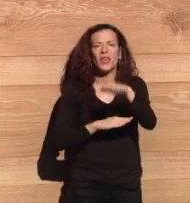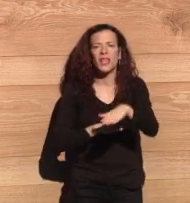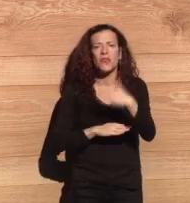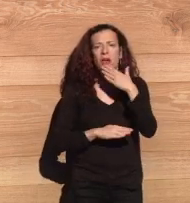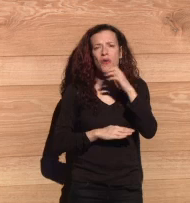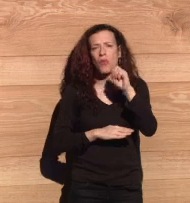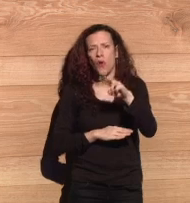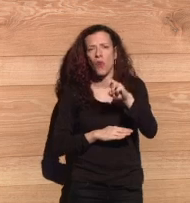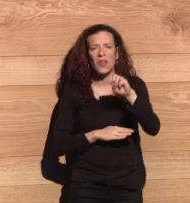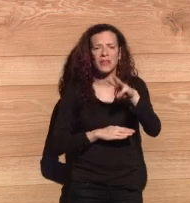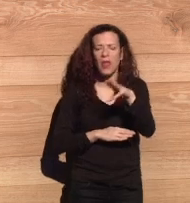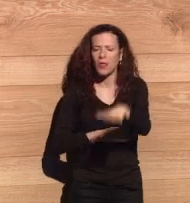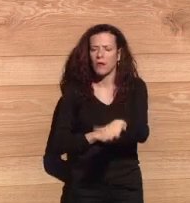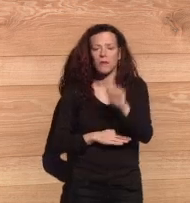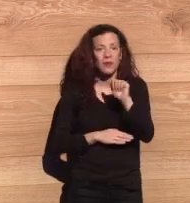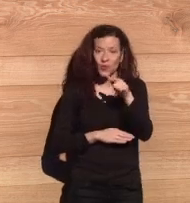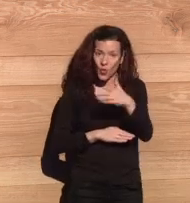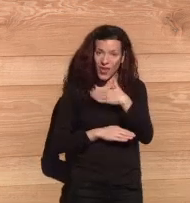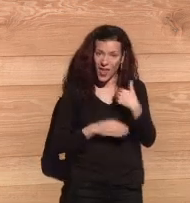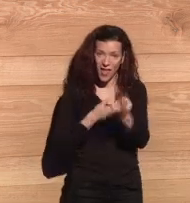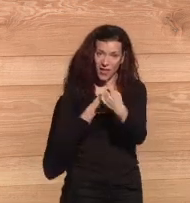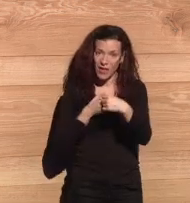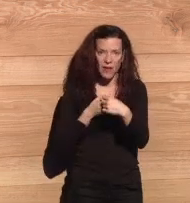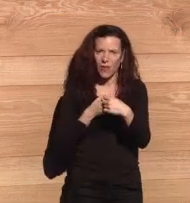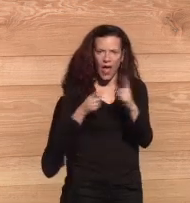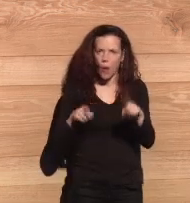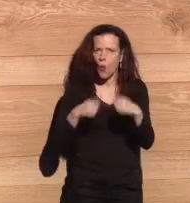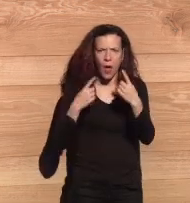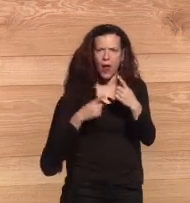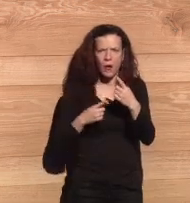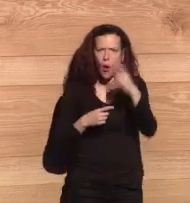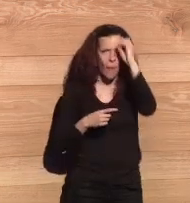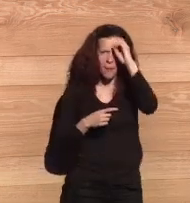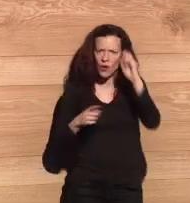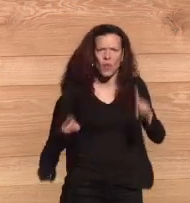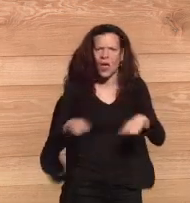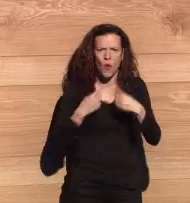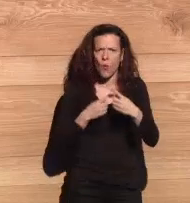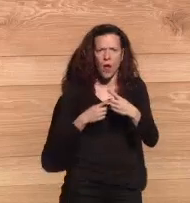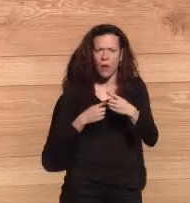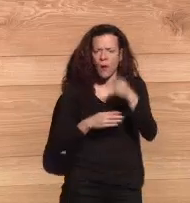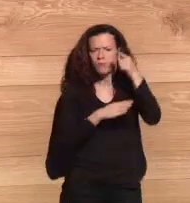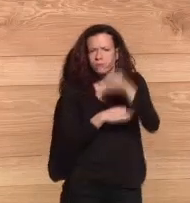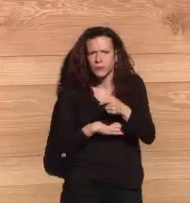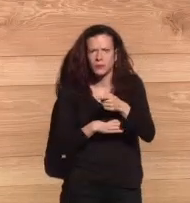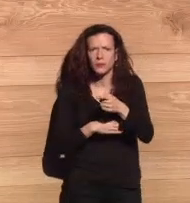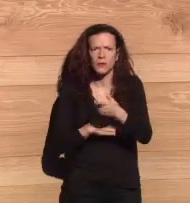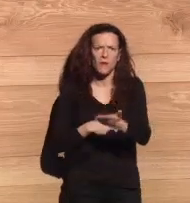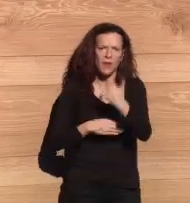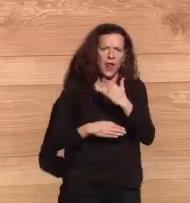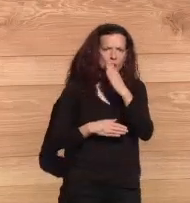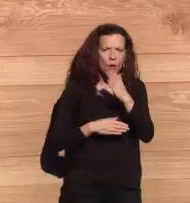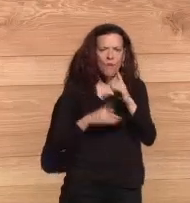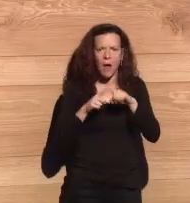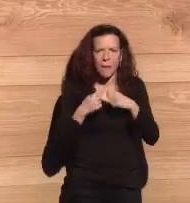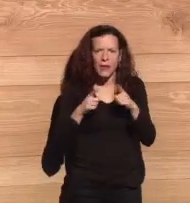años y que no es que él quiera o no quiera ser parte de la pandilla, es que no tiene opción. Y si él no va, él viene por sus mamás, por sus hermanas, por sus papás. O